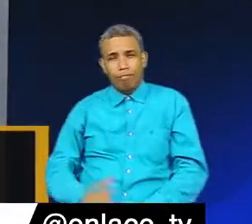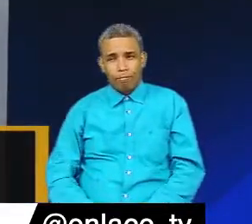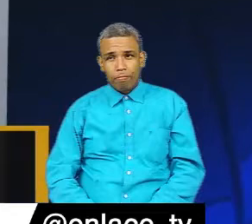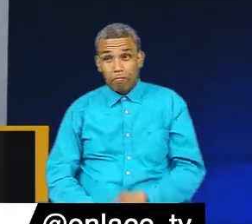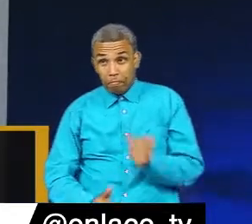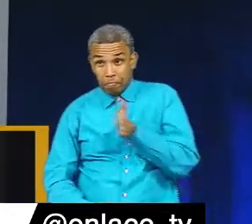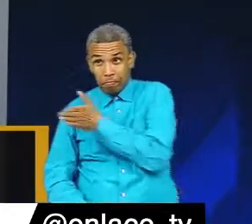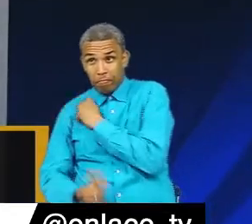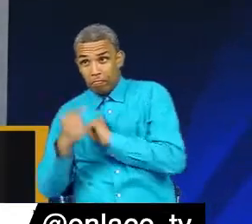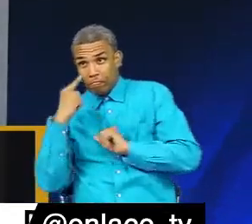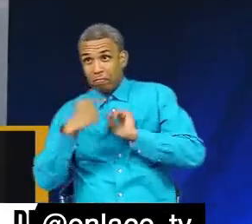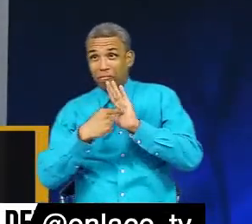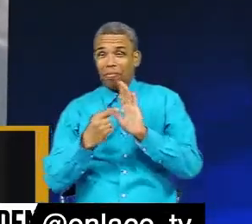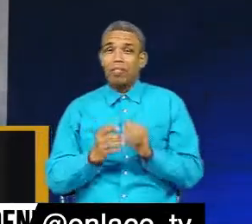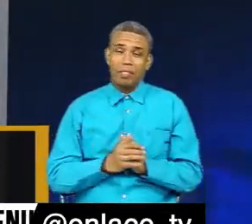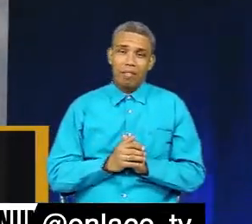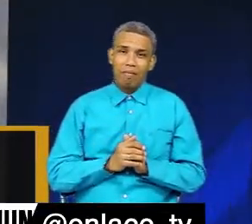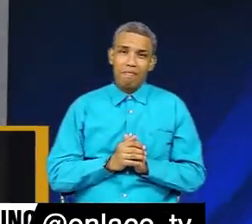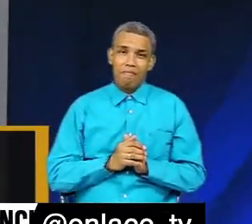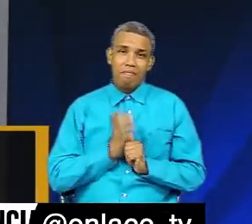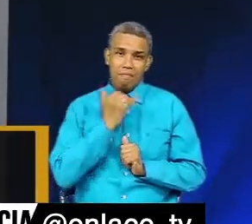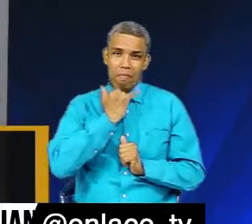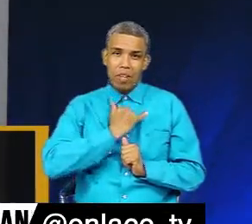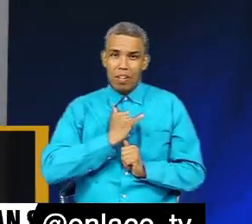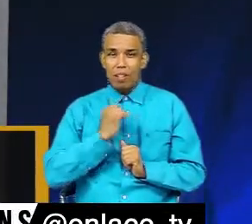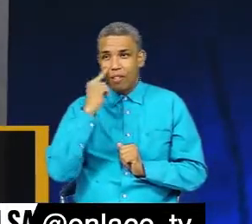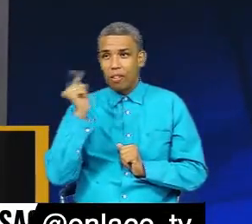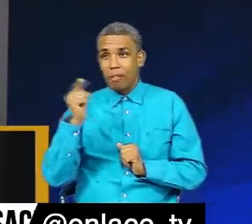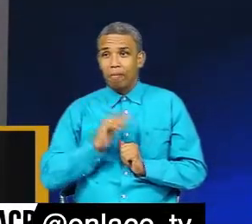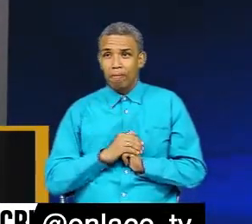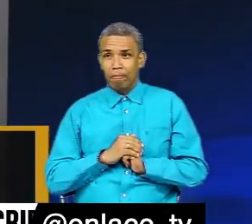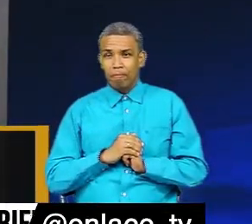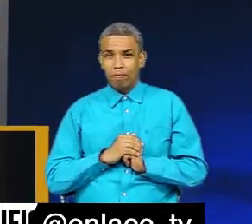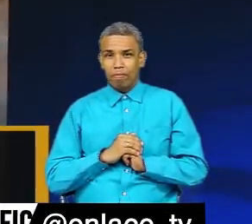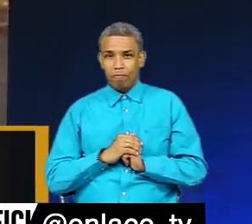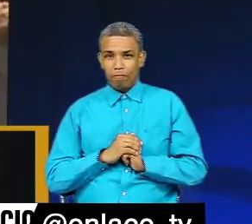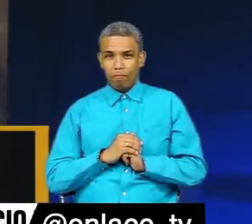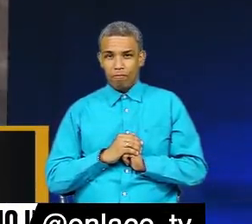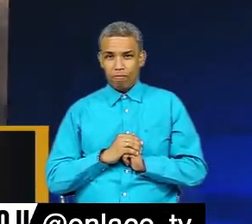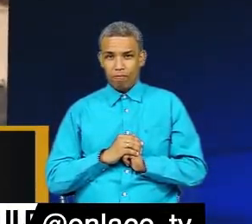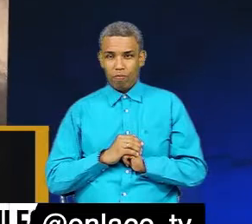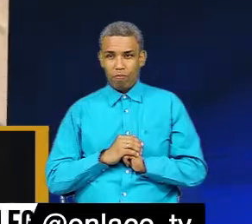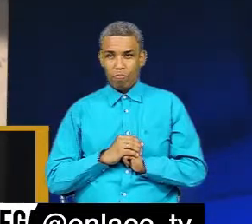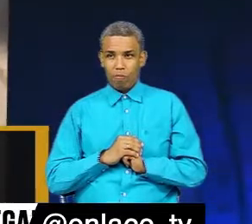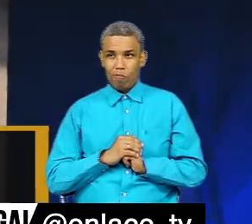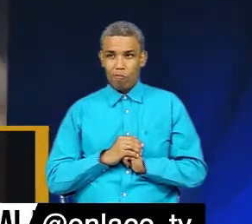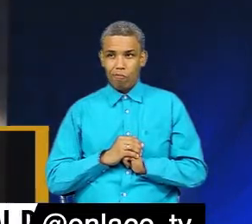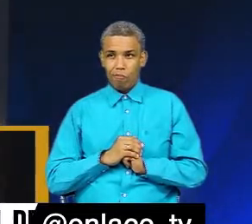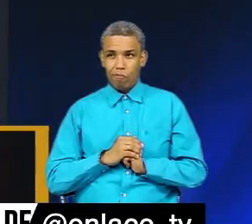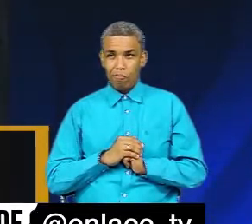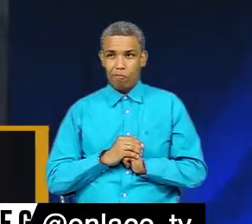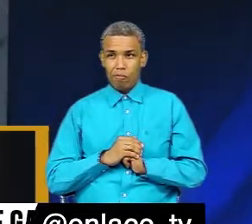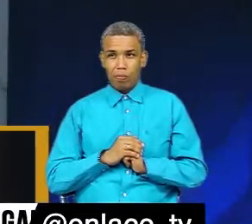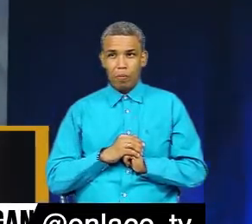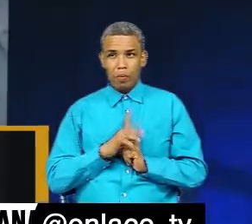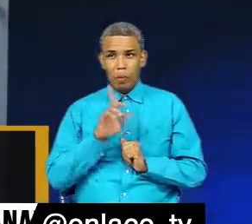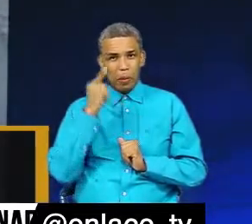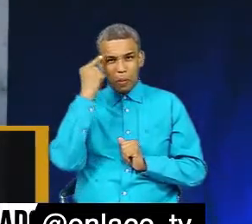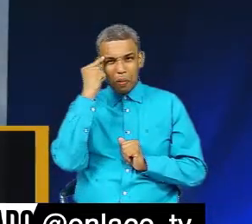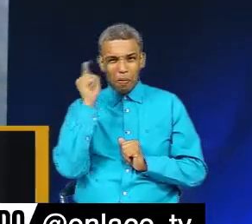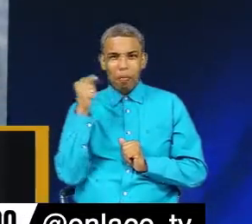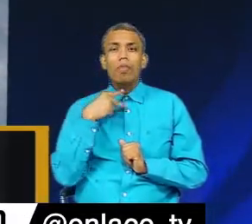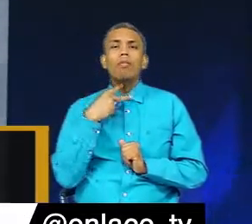Hablamos ahora de las imprudencias. En la comuna 4, nuestro reportero ciudadano evidencia esta. Esto piensa Del Rufino. en la